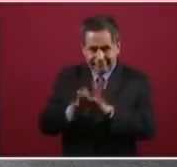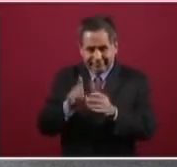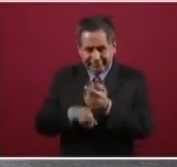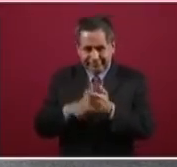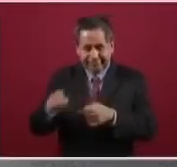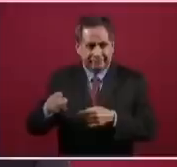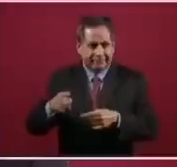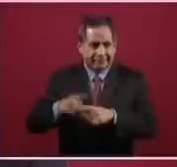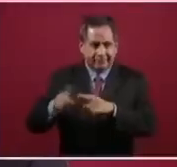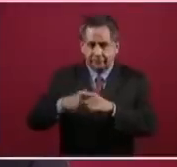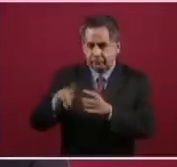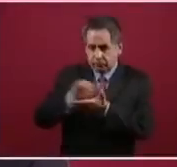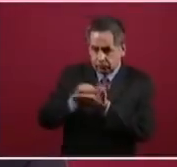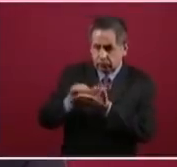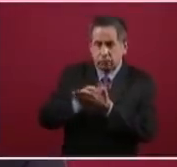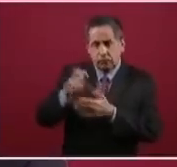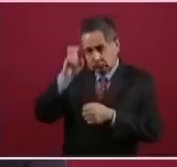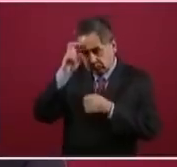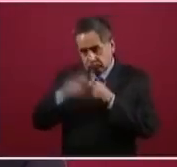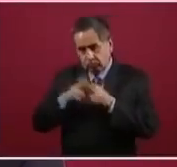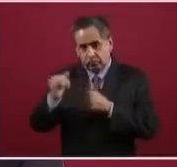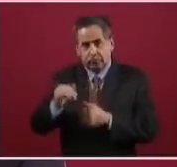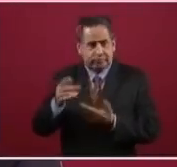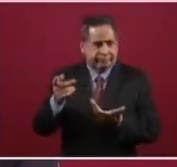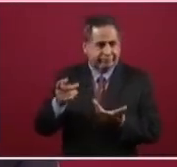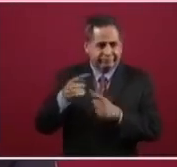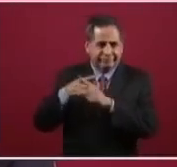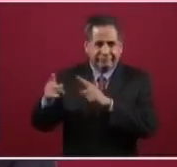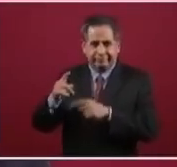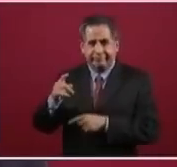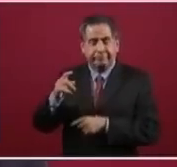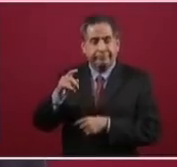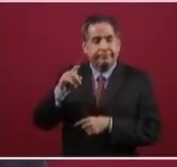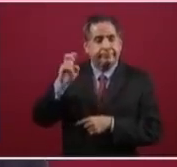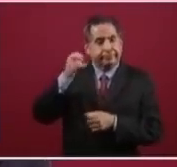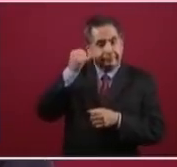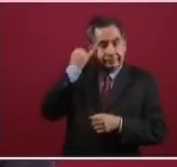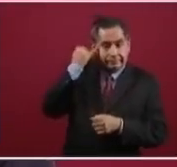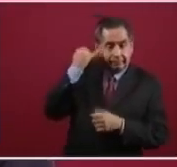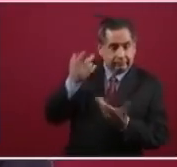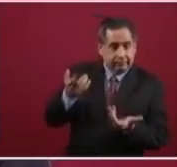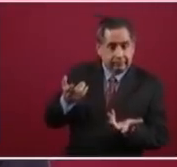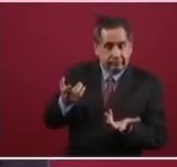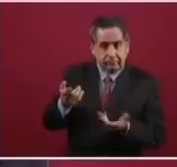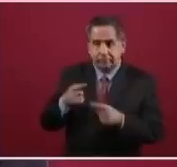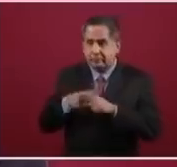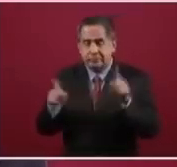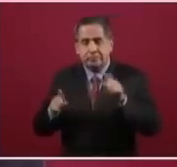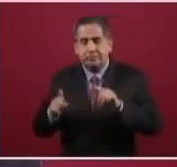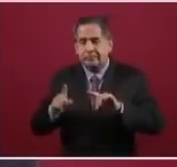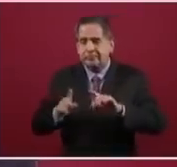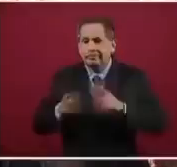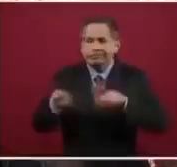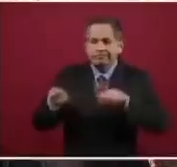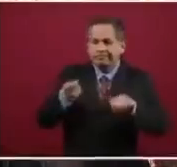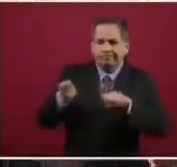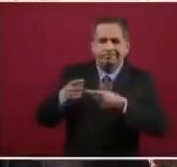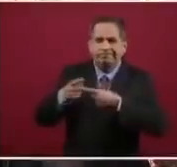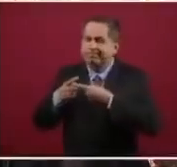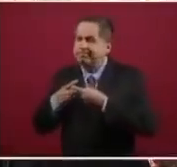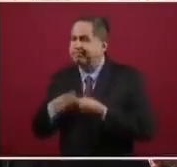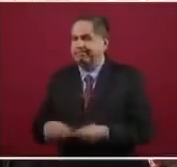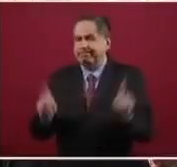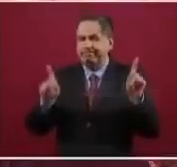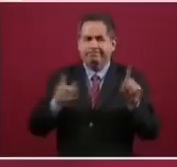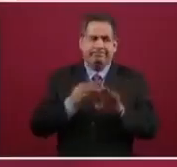en los mercados de nueva york de europa y de yenes es es un perfil de de un manejo completamente